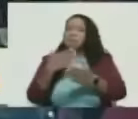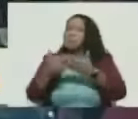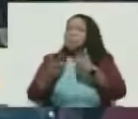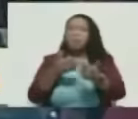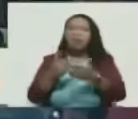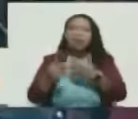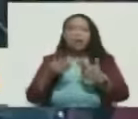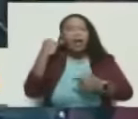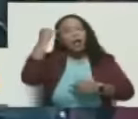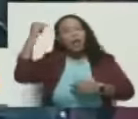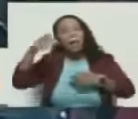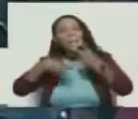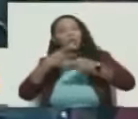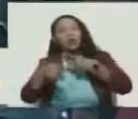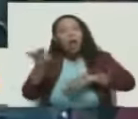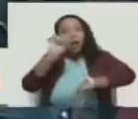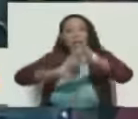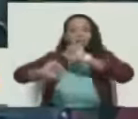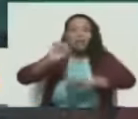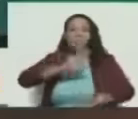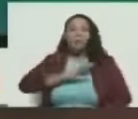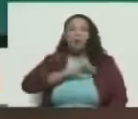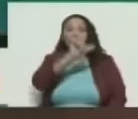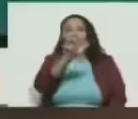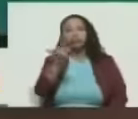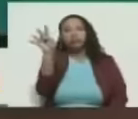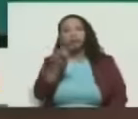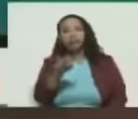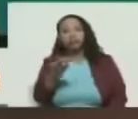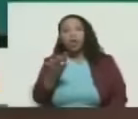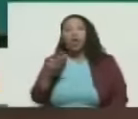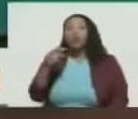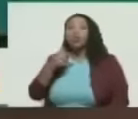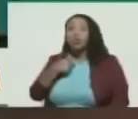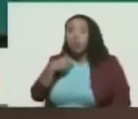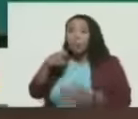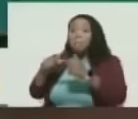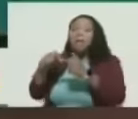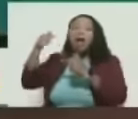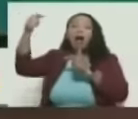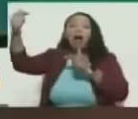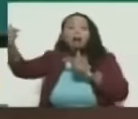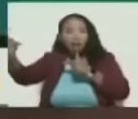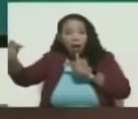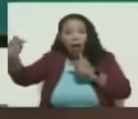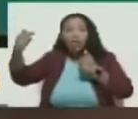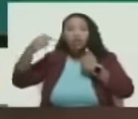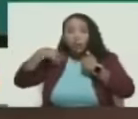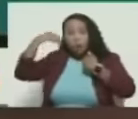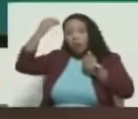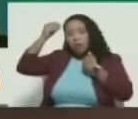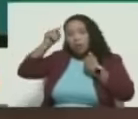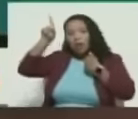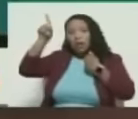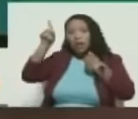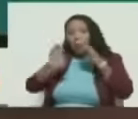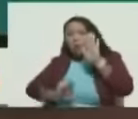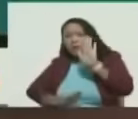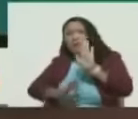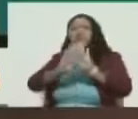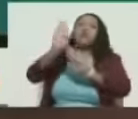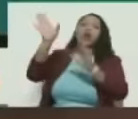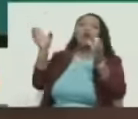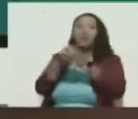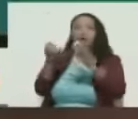diferencias políticas, en la defensa de la soberanía. Voy más allá, esto va a sobrepasar a los partidos